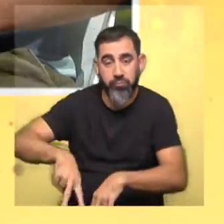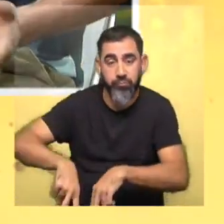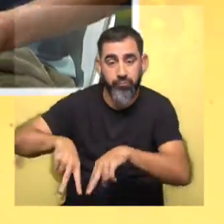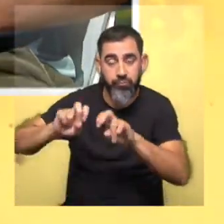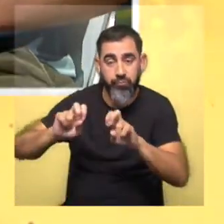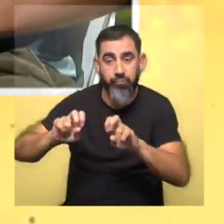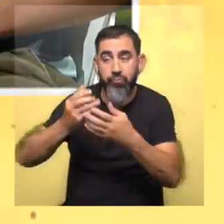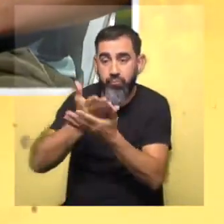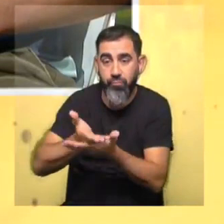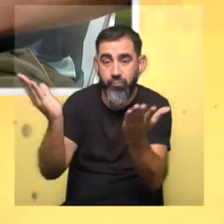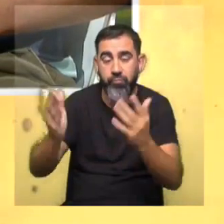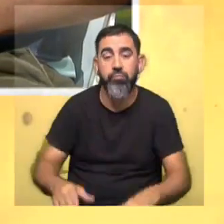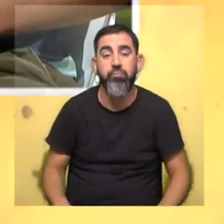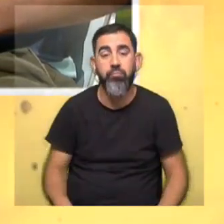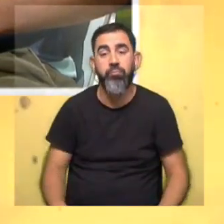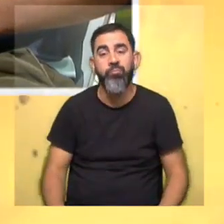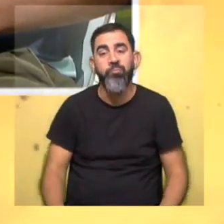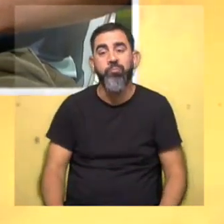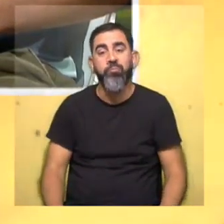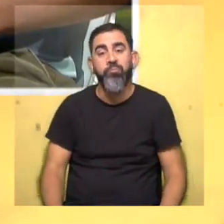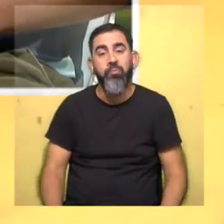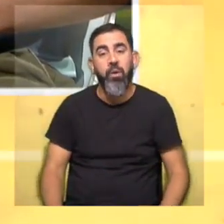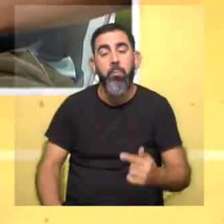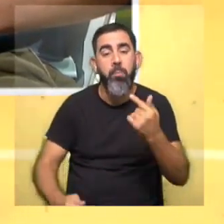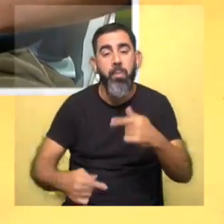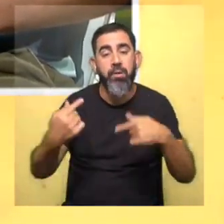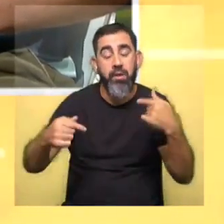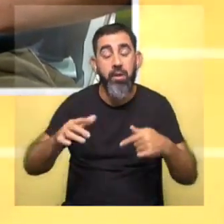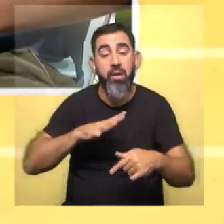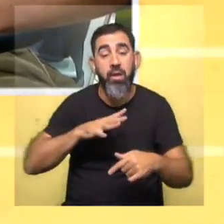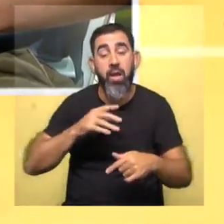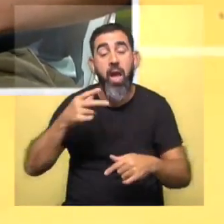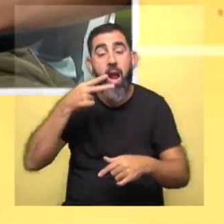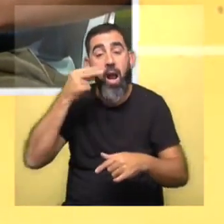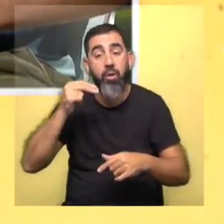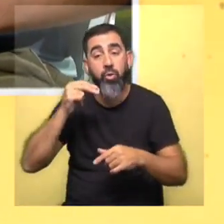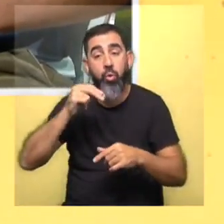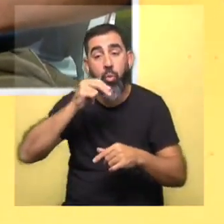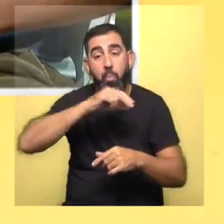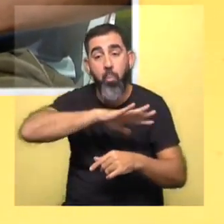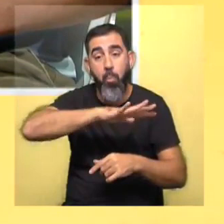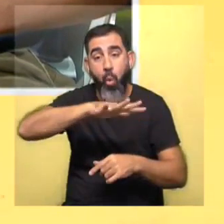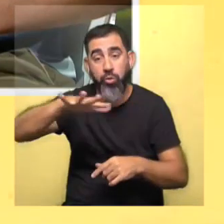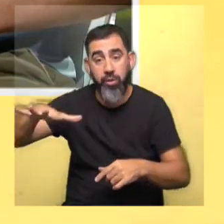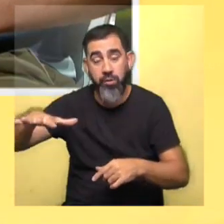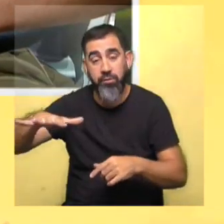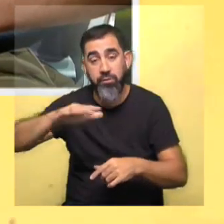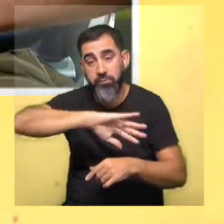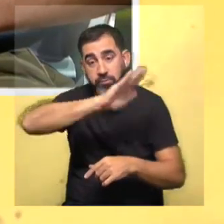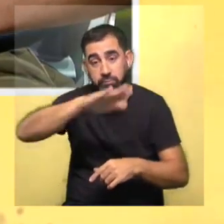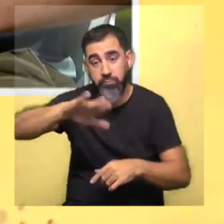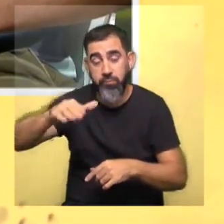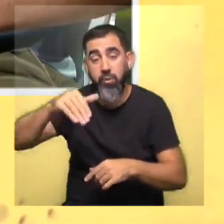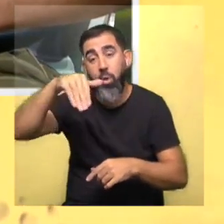él y a mostrarlo. Claro. Nosotros en el material que tenemos por un lado el gato montés, Que es ese que es está. este que tenemos ahí, y el